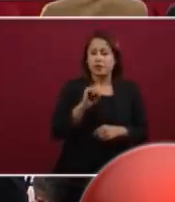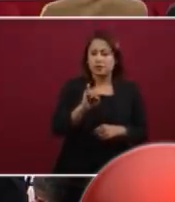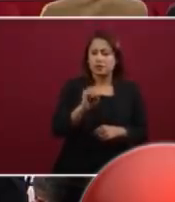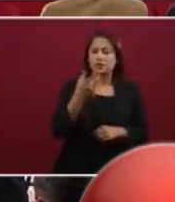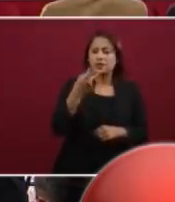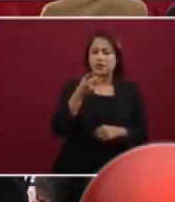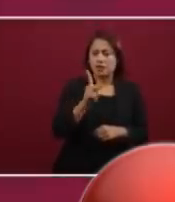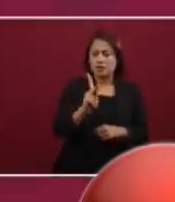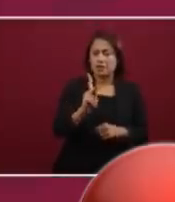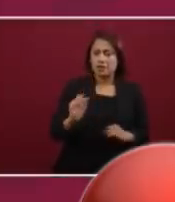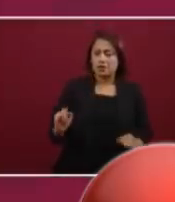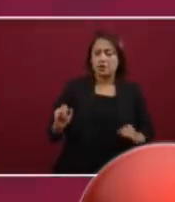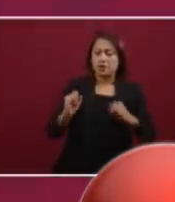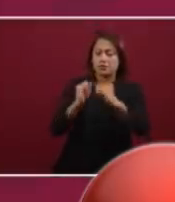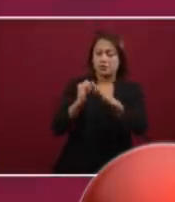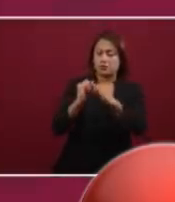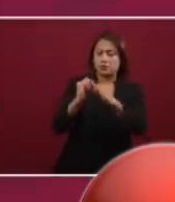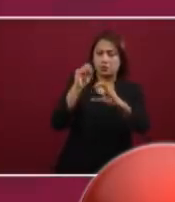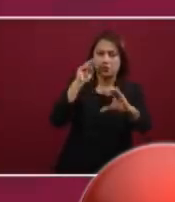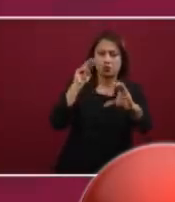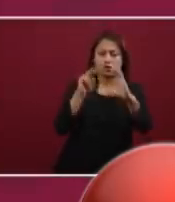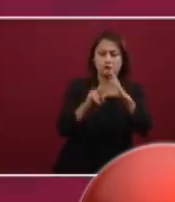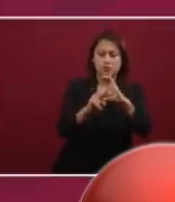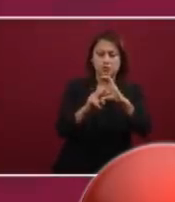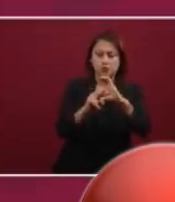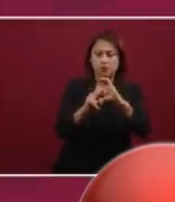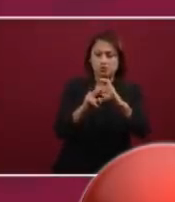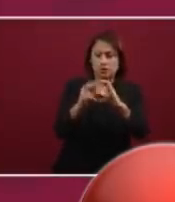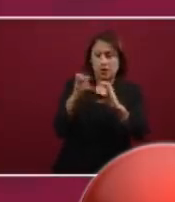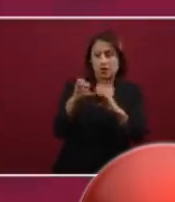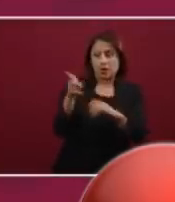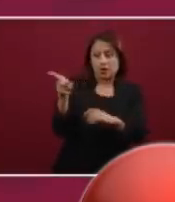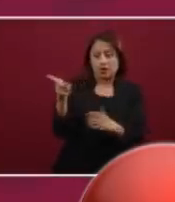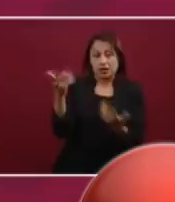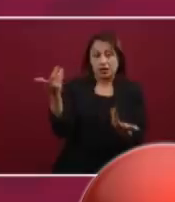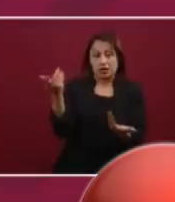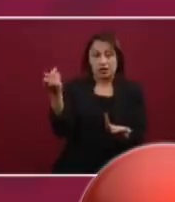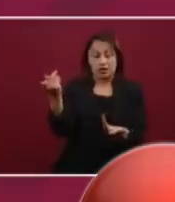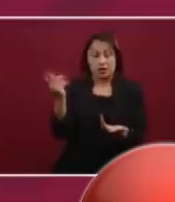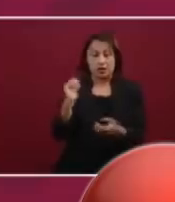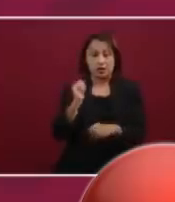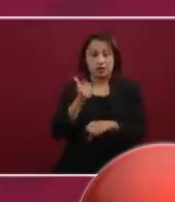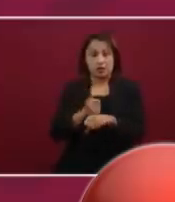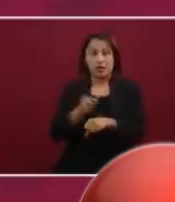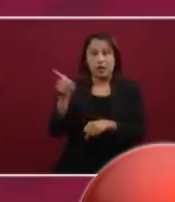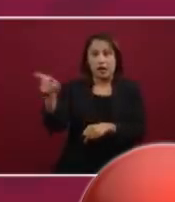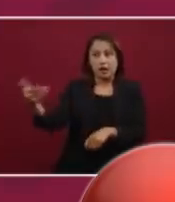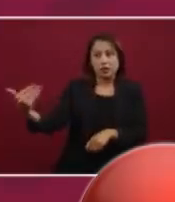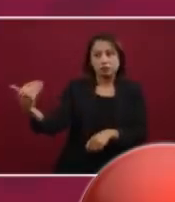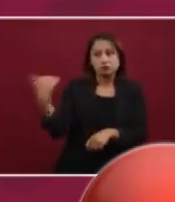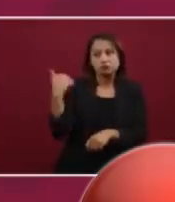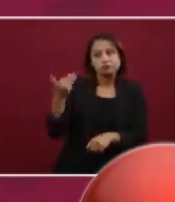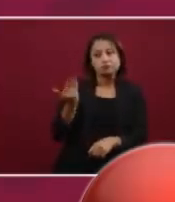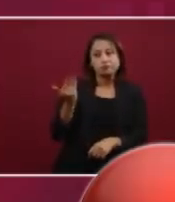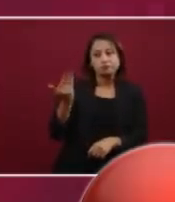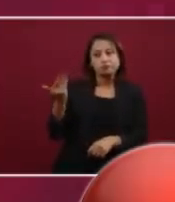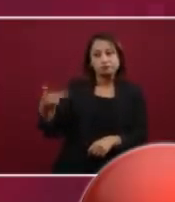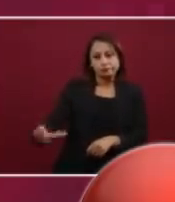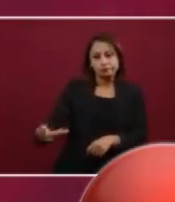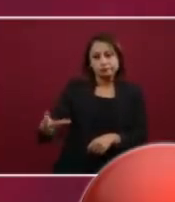hay un instituto de la transparencia para eso, que fue el que nos solicitó la